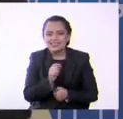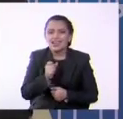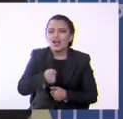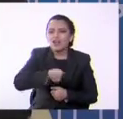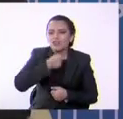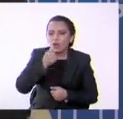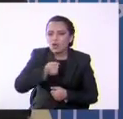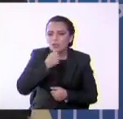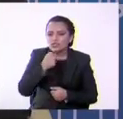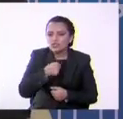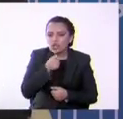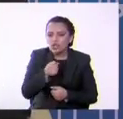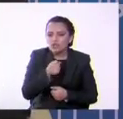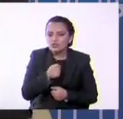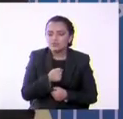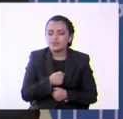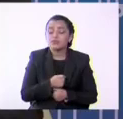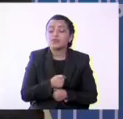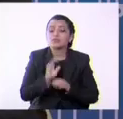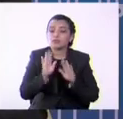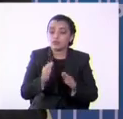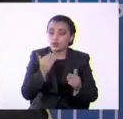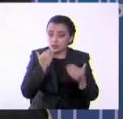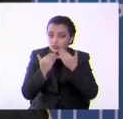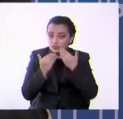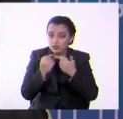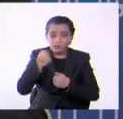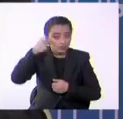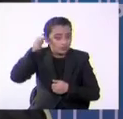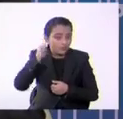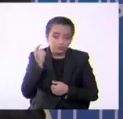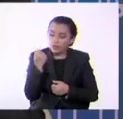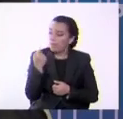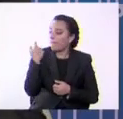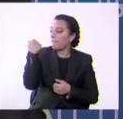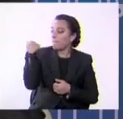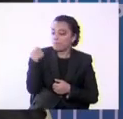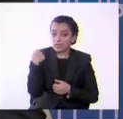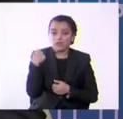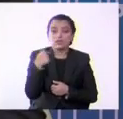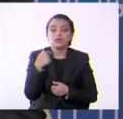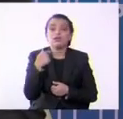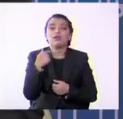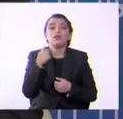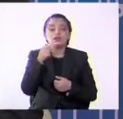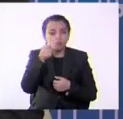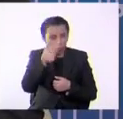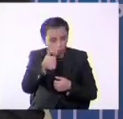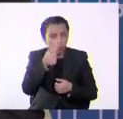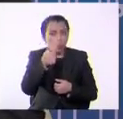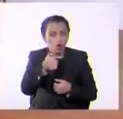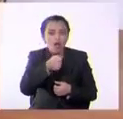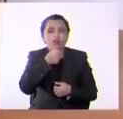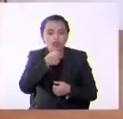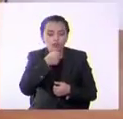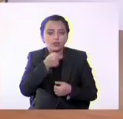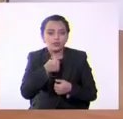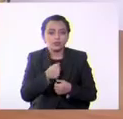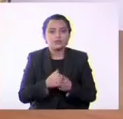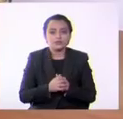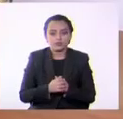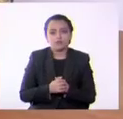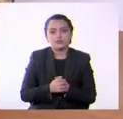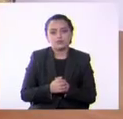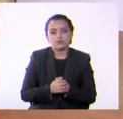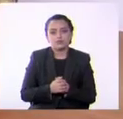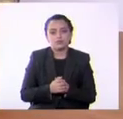empresas está dañando el medio ambiente, las condiciones de vida y con esto las sociedades mismas. Y es que nosotros vemos